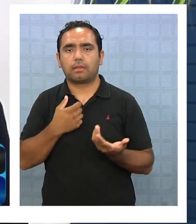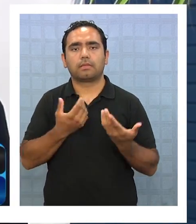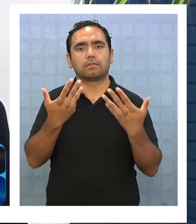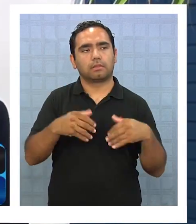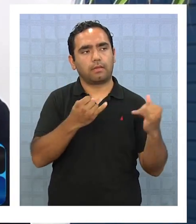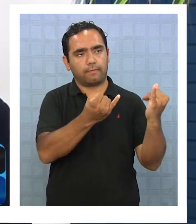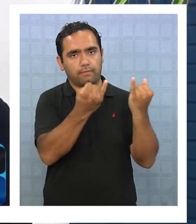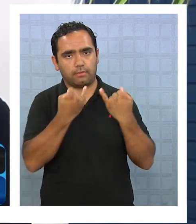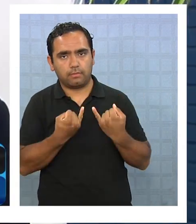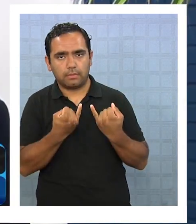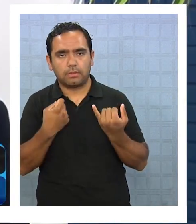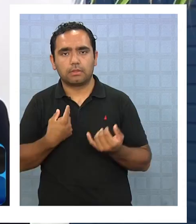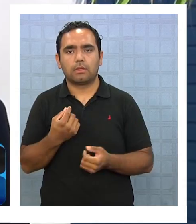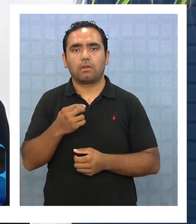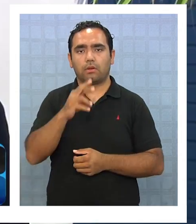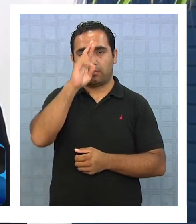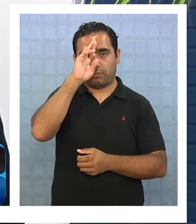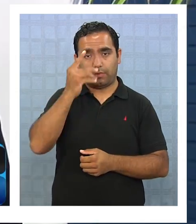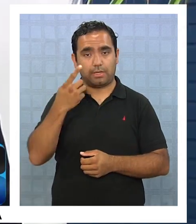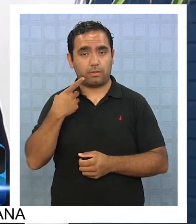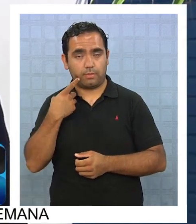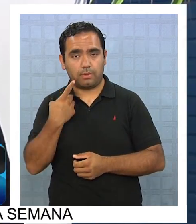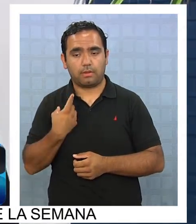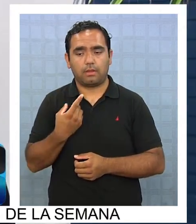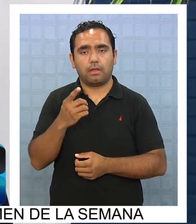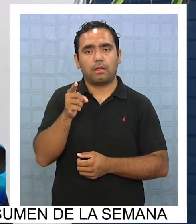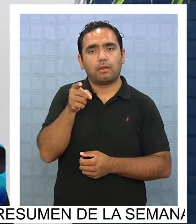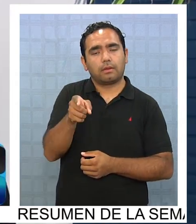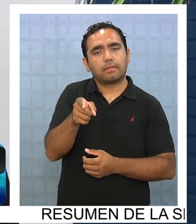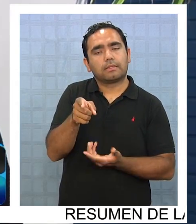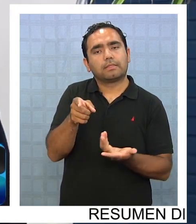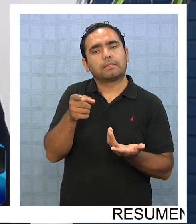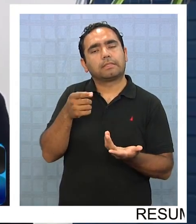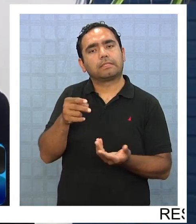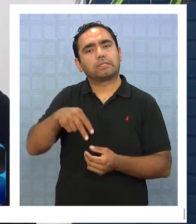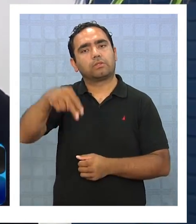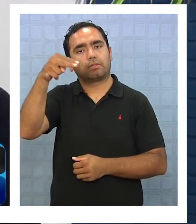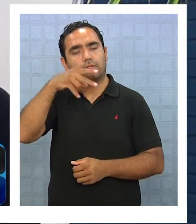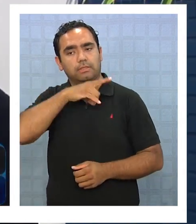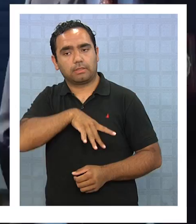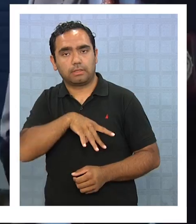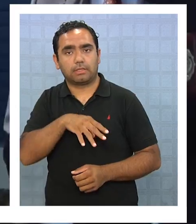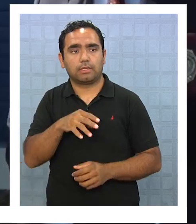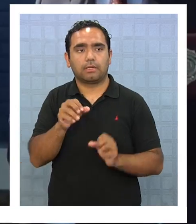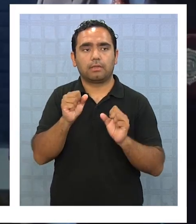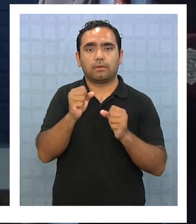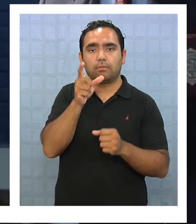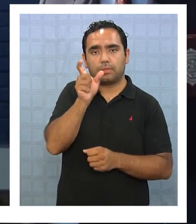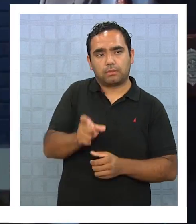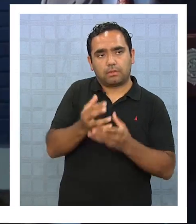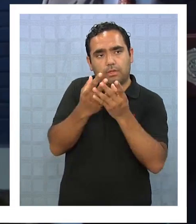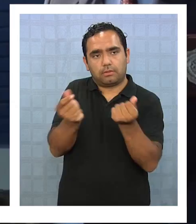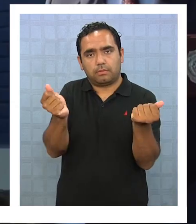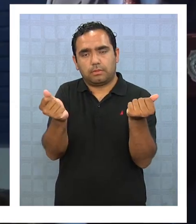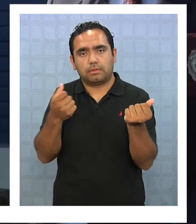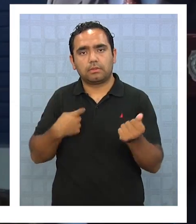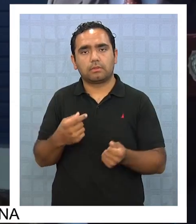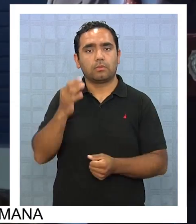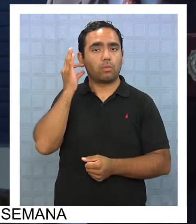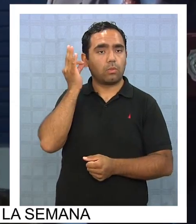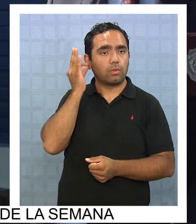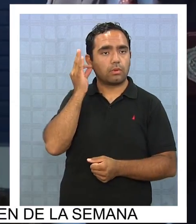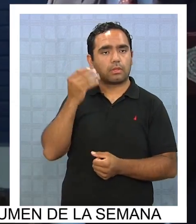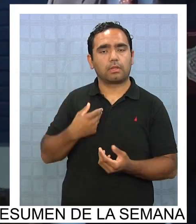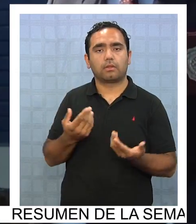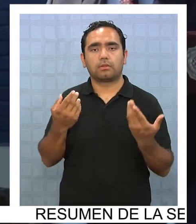información de que se encontraba una ciudadana dominicana extraviada en el norte de nuestro país, motivo por el cual la Policía de Investigaciones de Chile a través de su policía